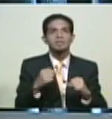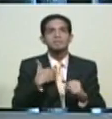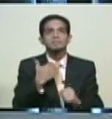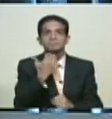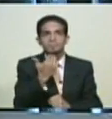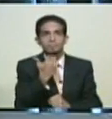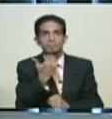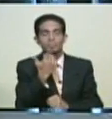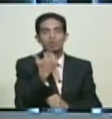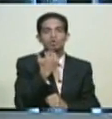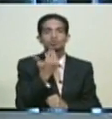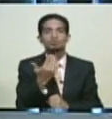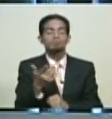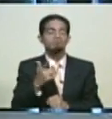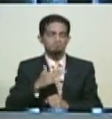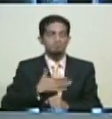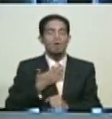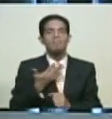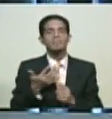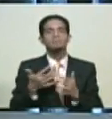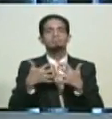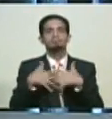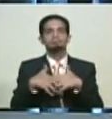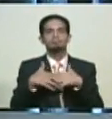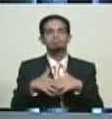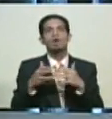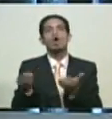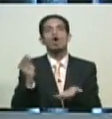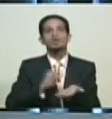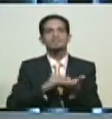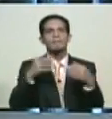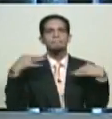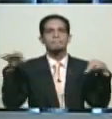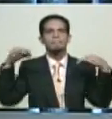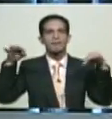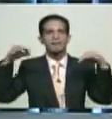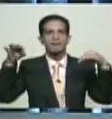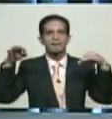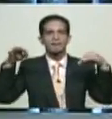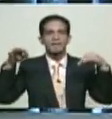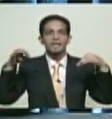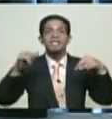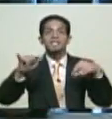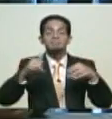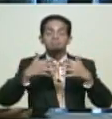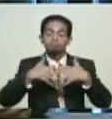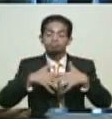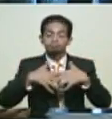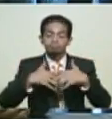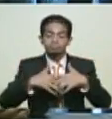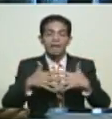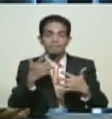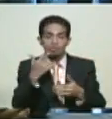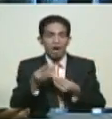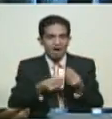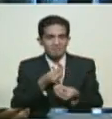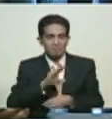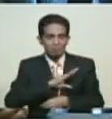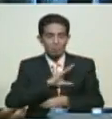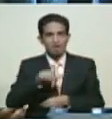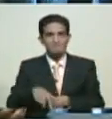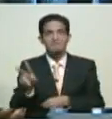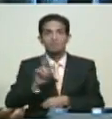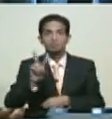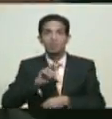nuestra planta de pulpa de papel y resolvamos de raíz el problema producir lo que necesitamos en venezuela tenemos que producir lo